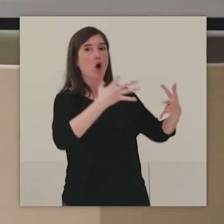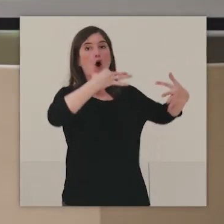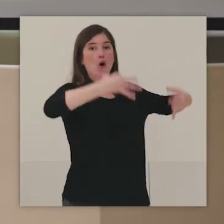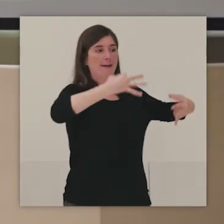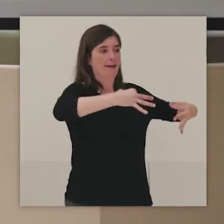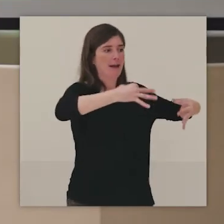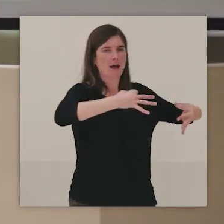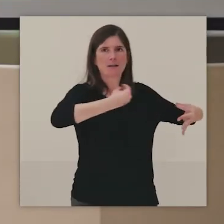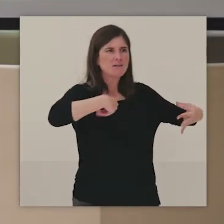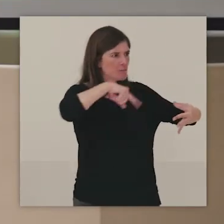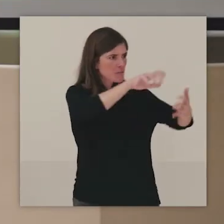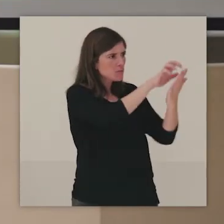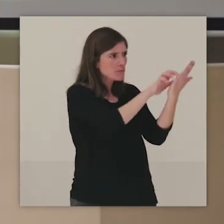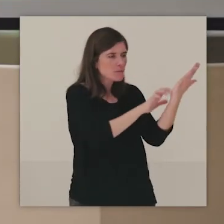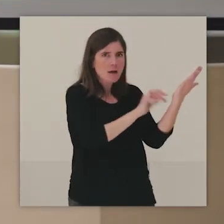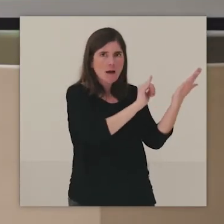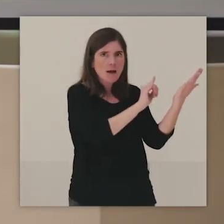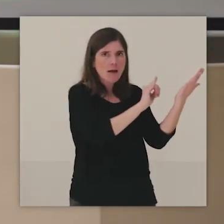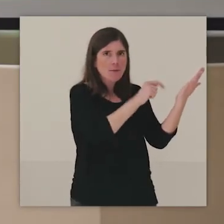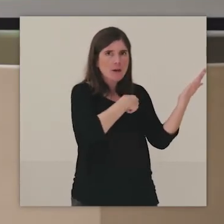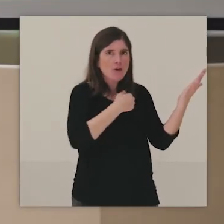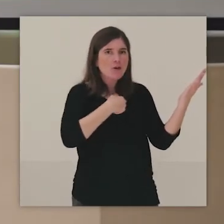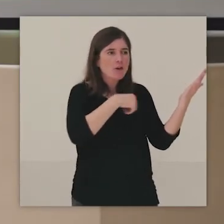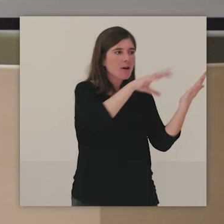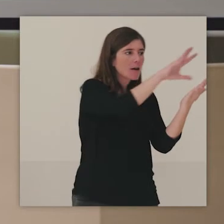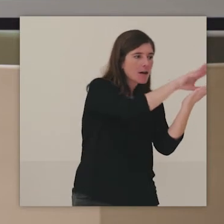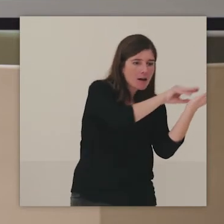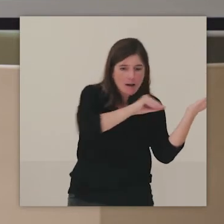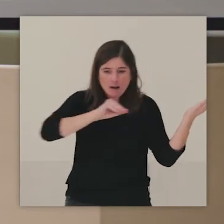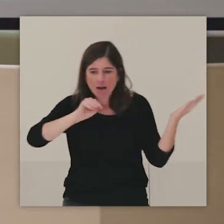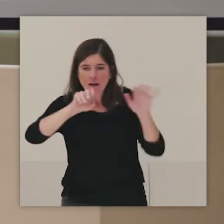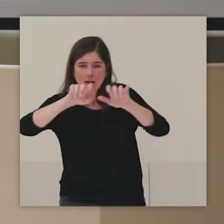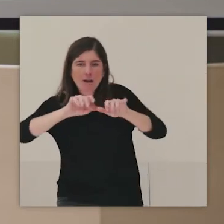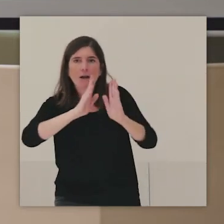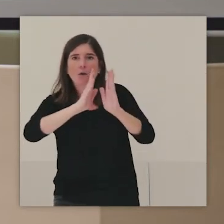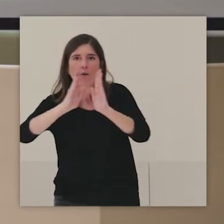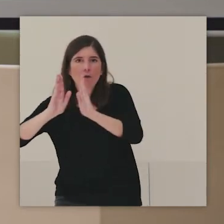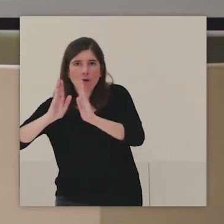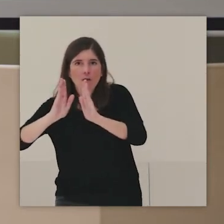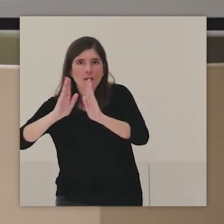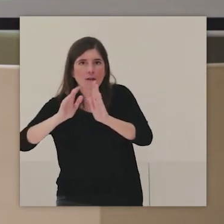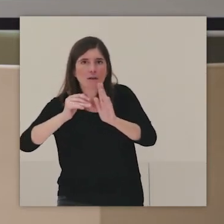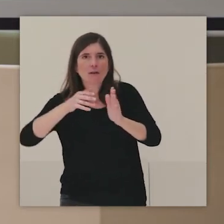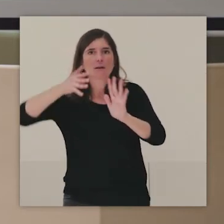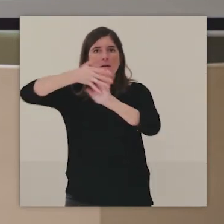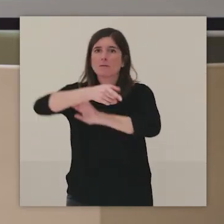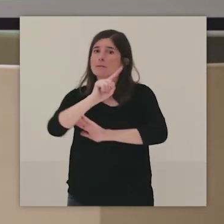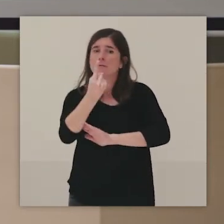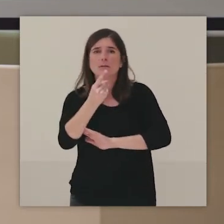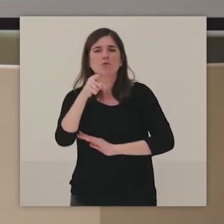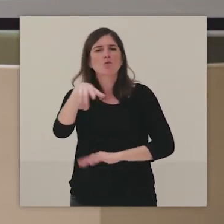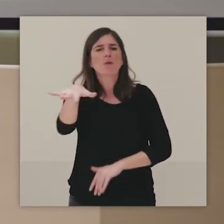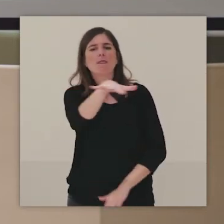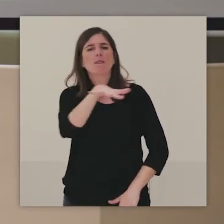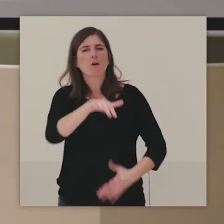recolocándolos. De un modo que creemos un sistema lógico. Primero, ¿dónde estás? Como en este caso va